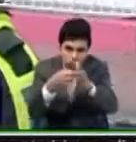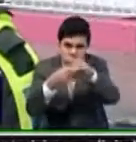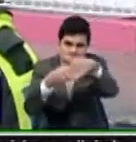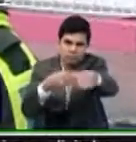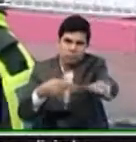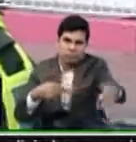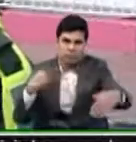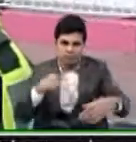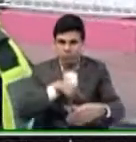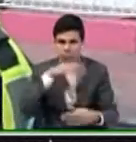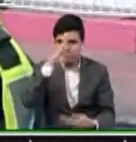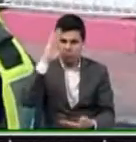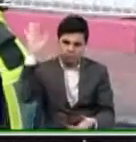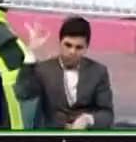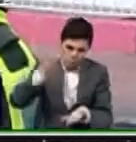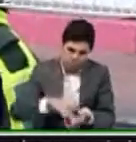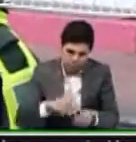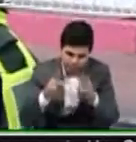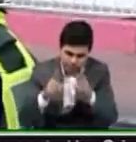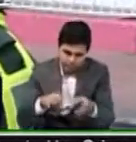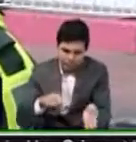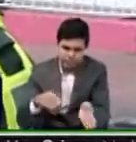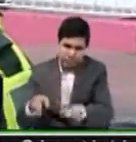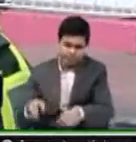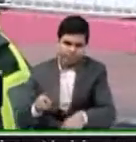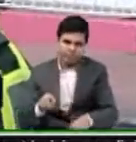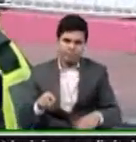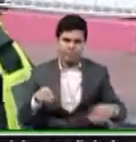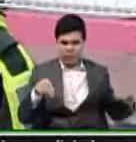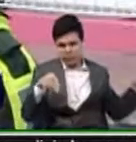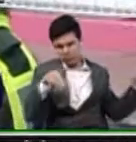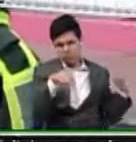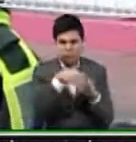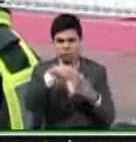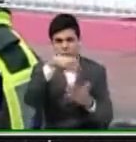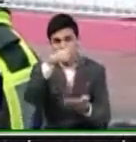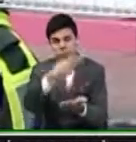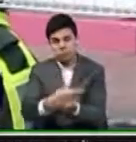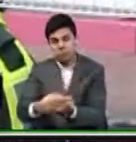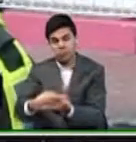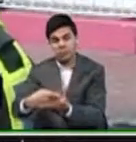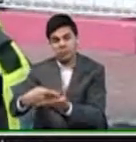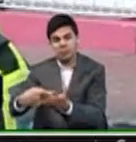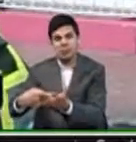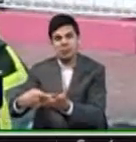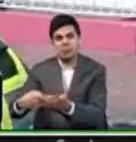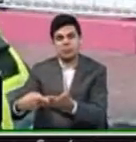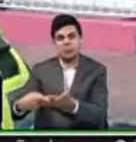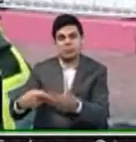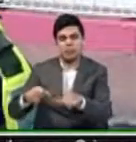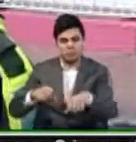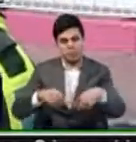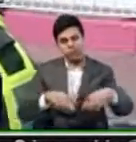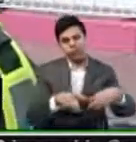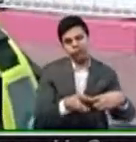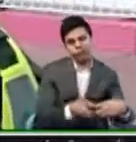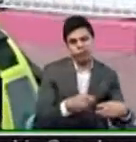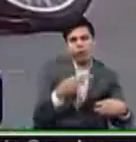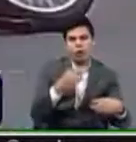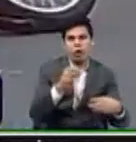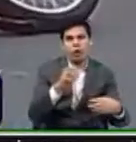fallecida en el lugar de los hechos, que de solo impacto pierde la vida, quedando a un costado de su motocicleta, una motocicleta